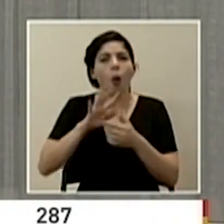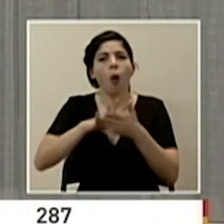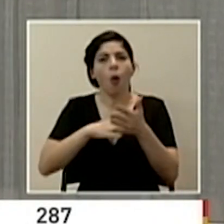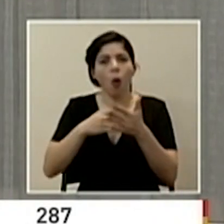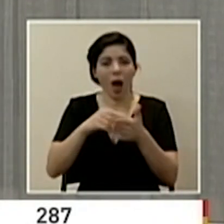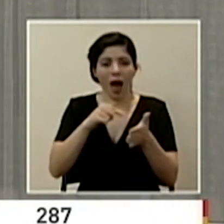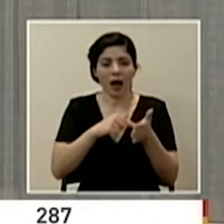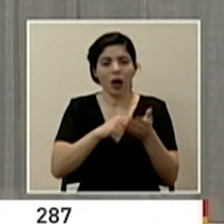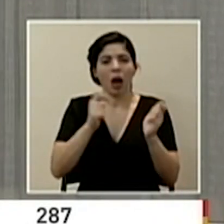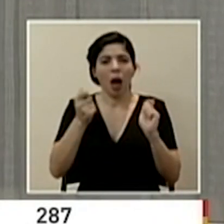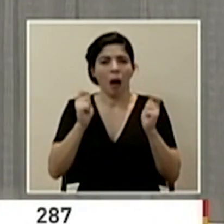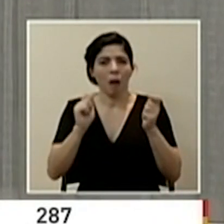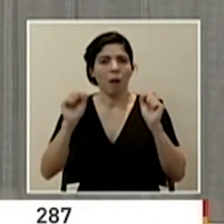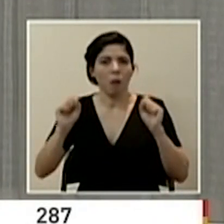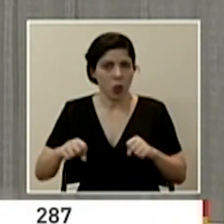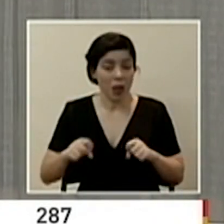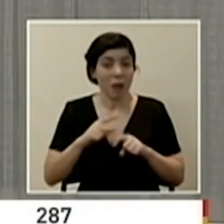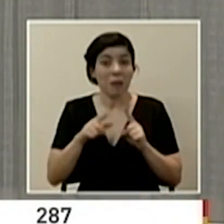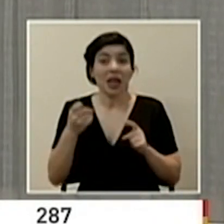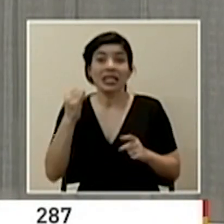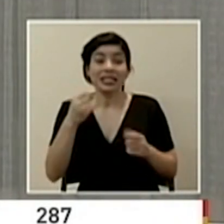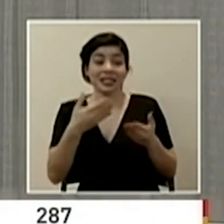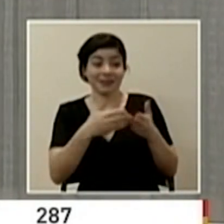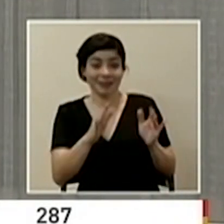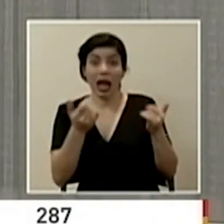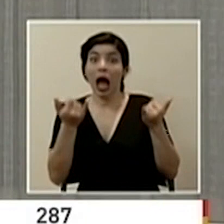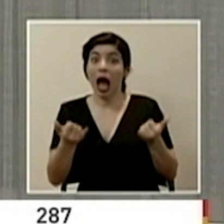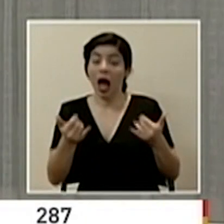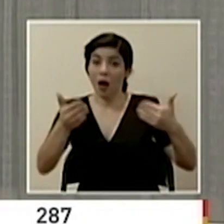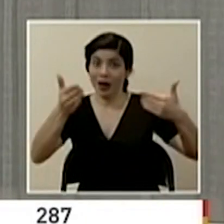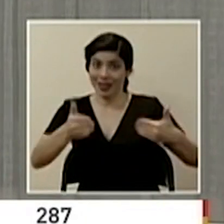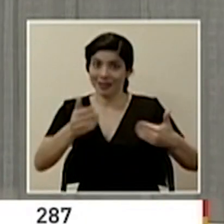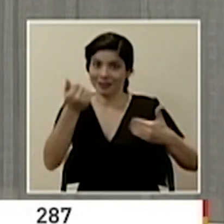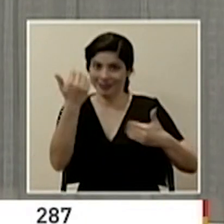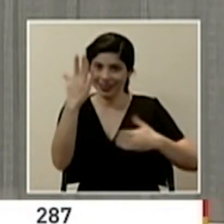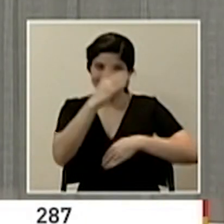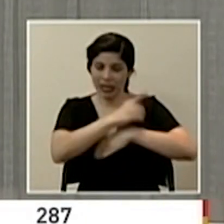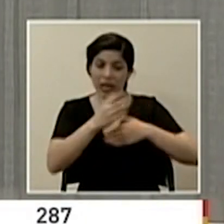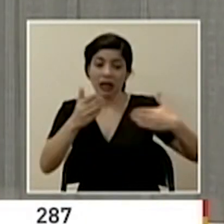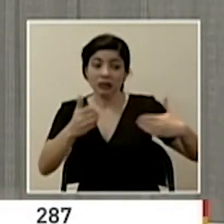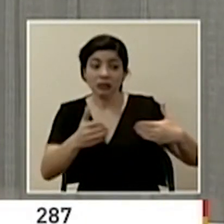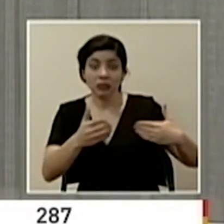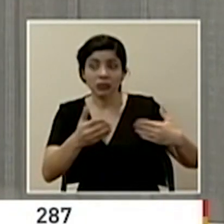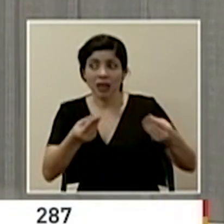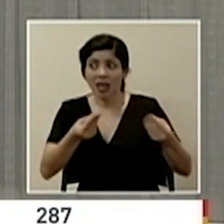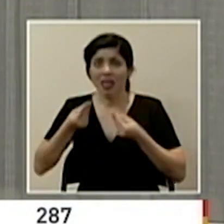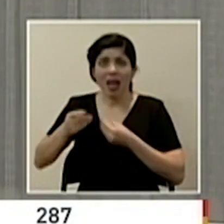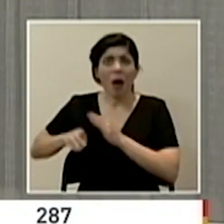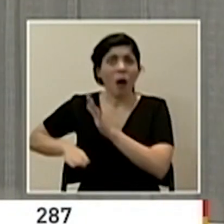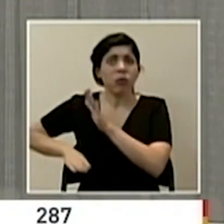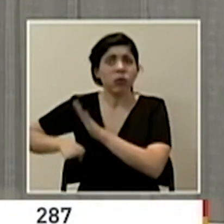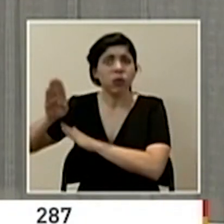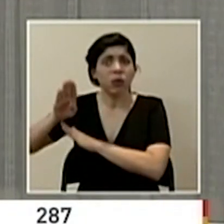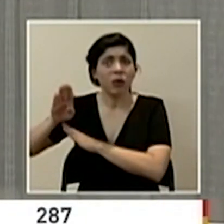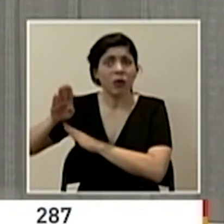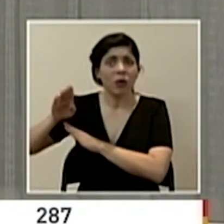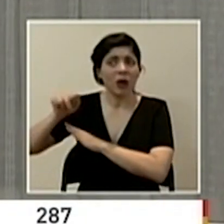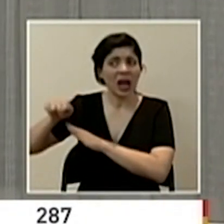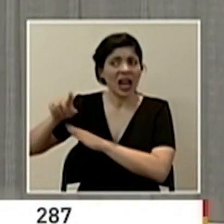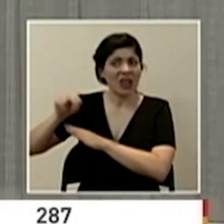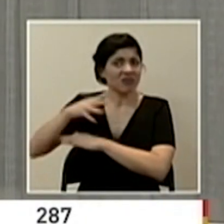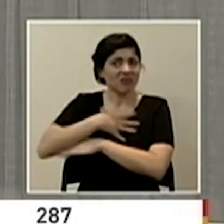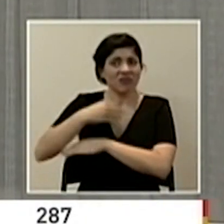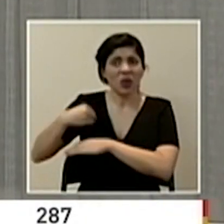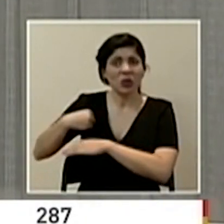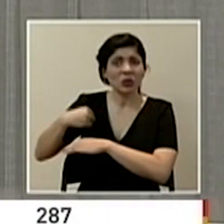horarios aquí establecidos. Pero si esto que estamos acá habilitando nos va a dar una curva desfavorable, una curva que no nos gusta,